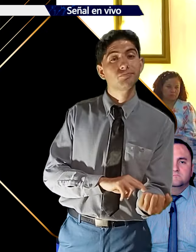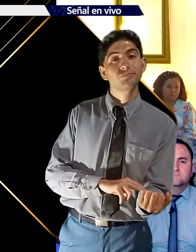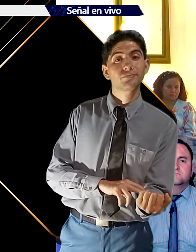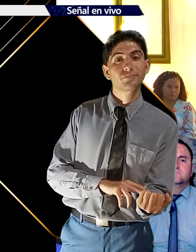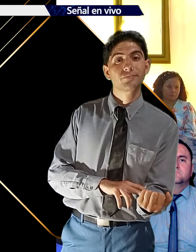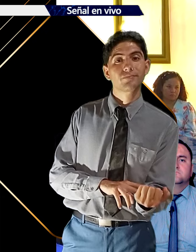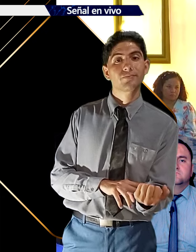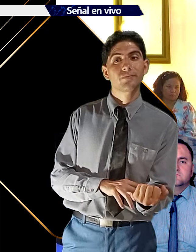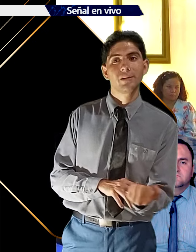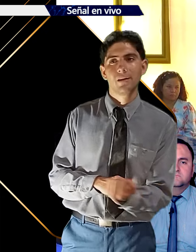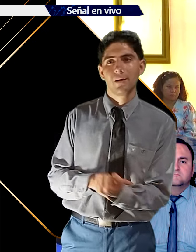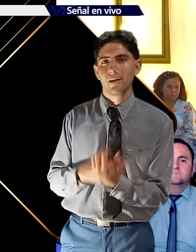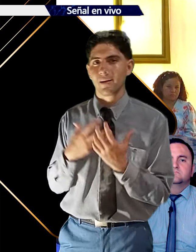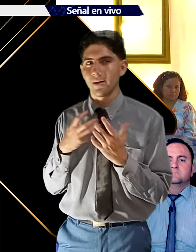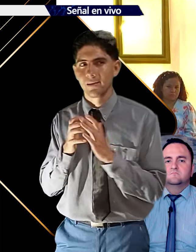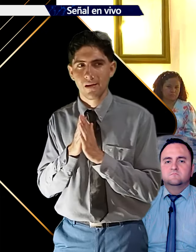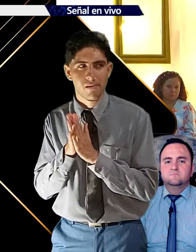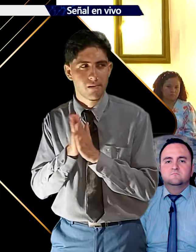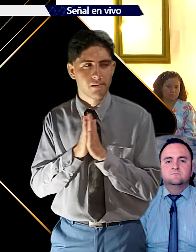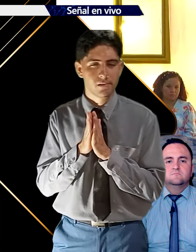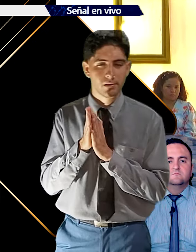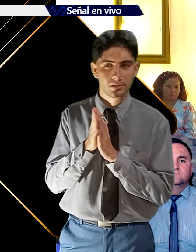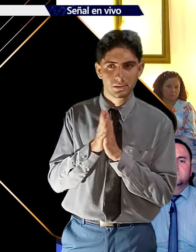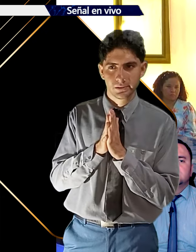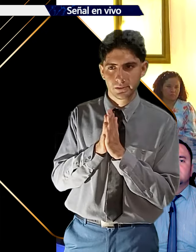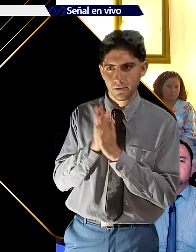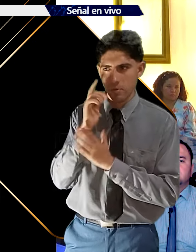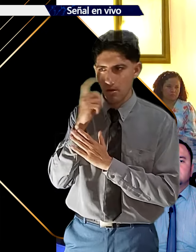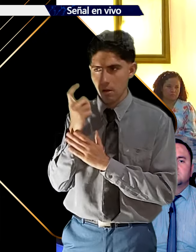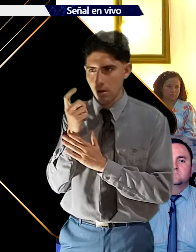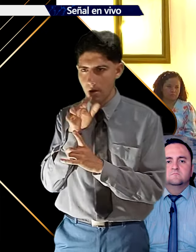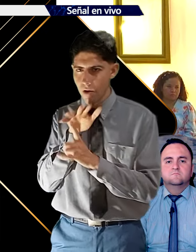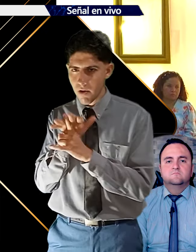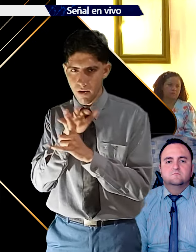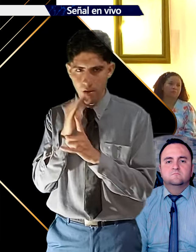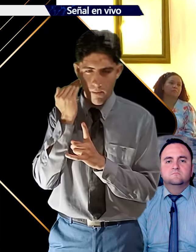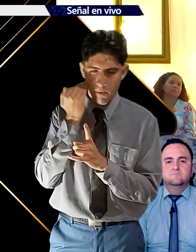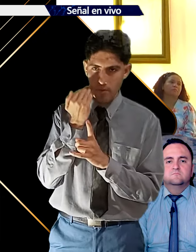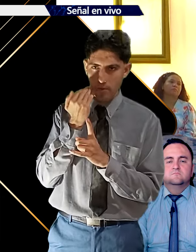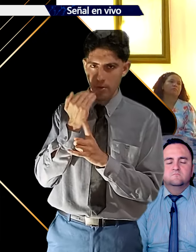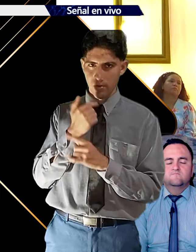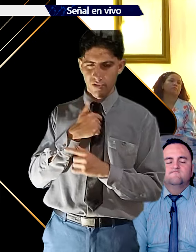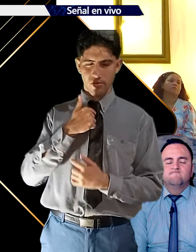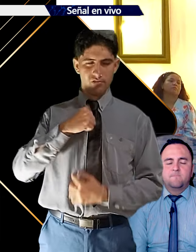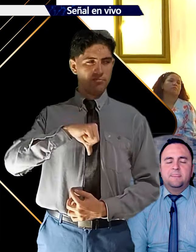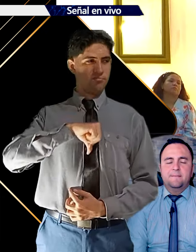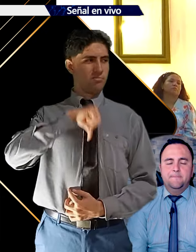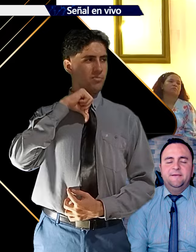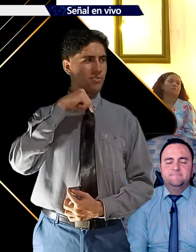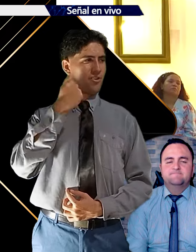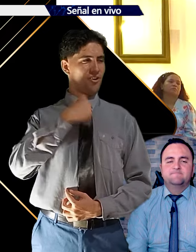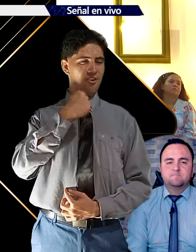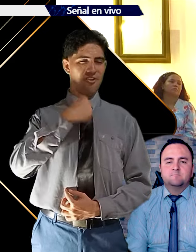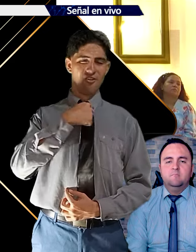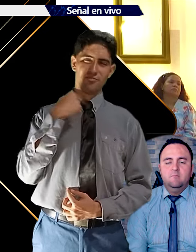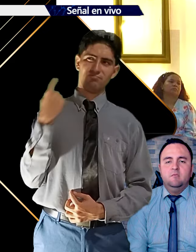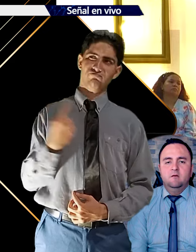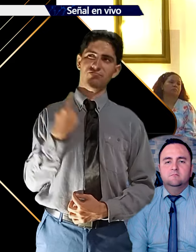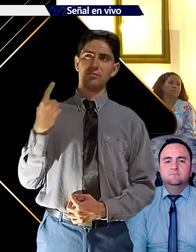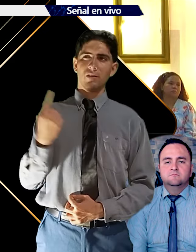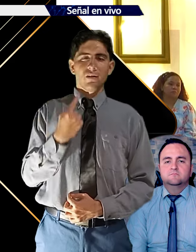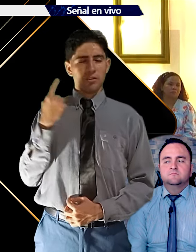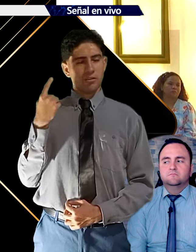sabe por qué? Por su carácter. Porque se volvió un seductor, porque pensaba que todo lo que él tenía